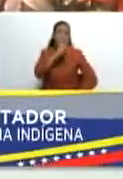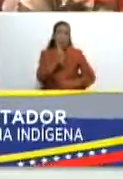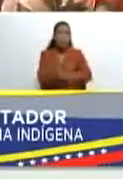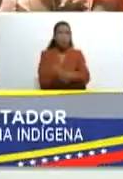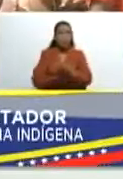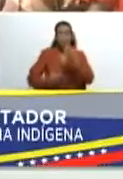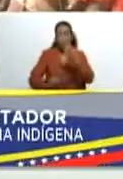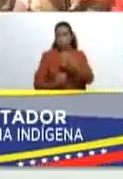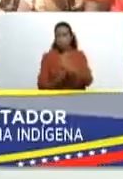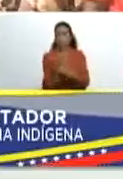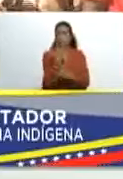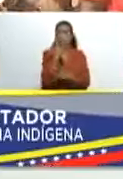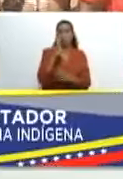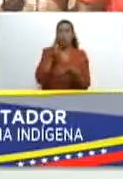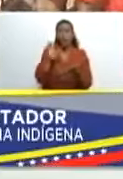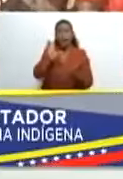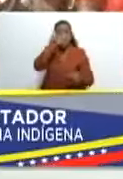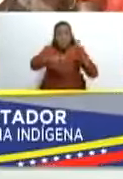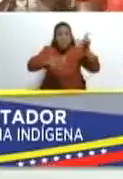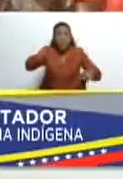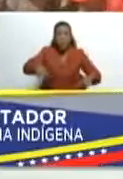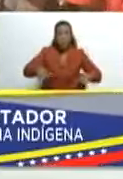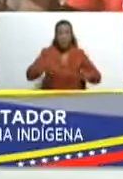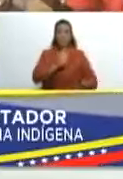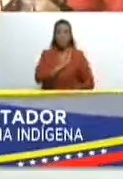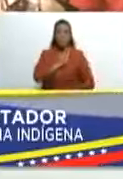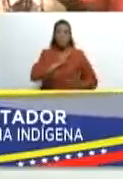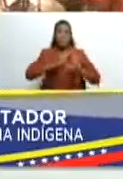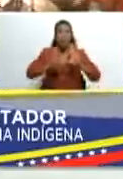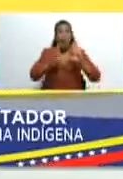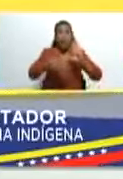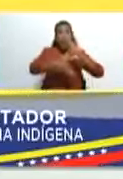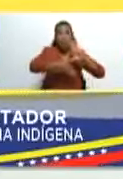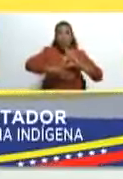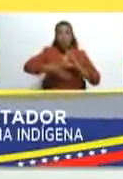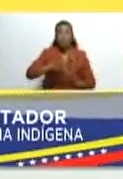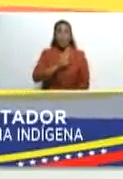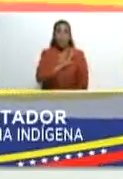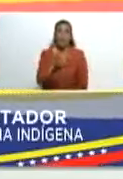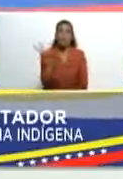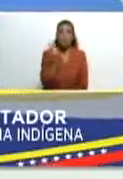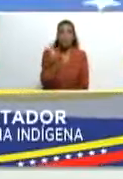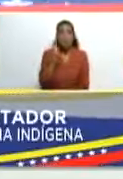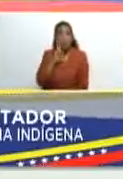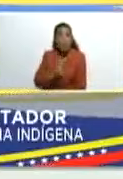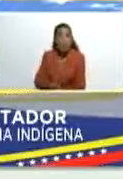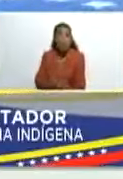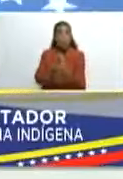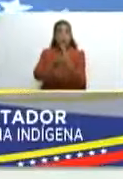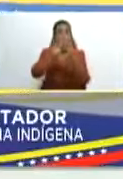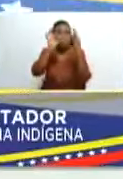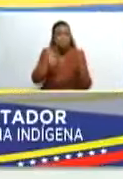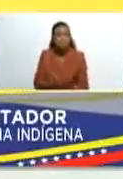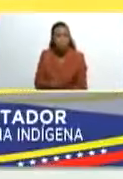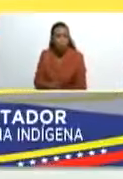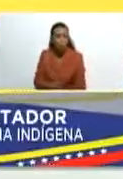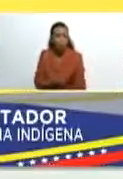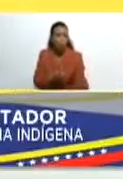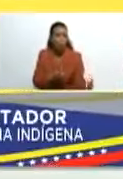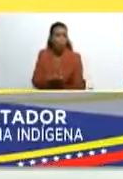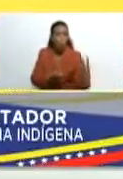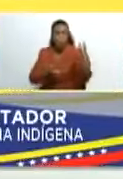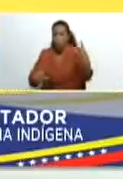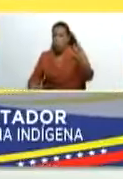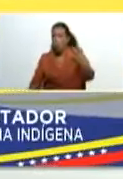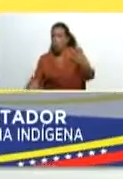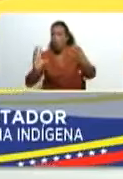originario, ese poder y esa resistencia que muchos y muchos estamos. Presidente, fue un encuentro realmente emotivo, un